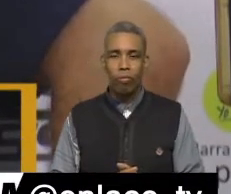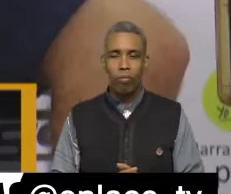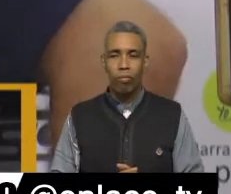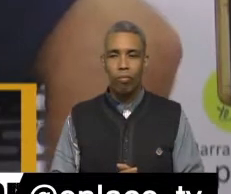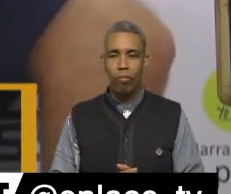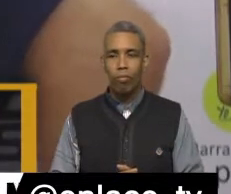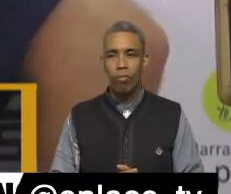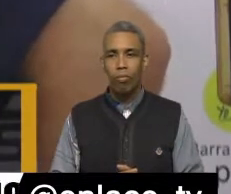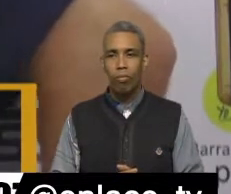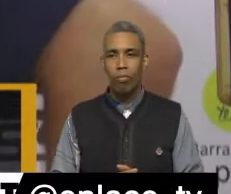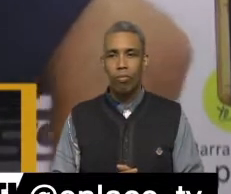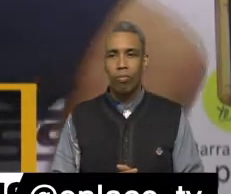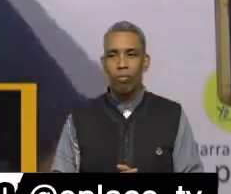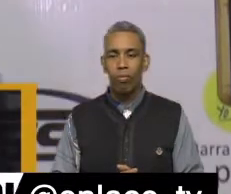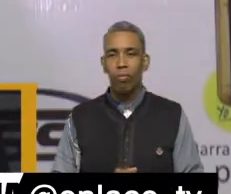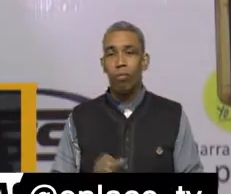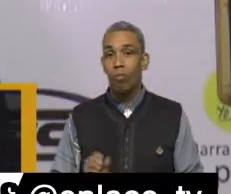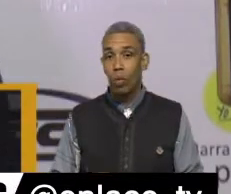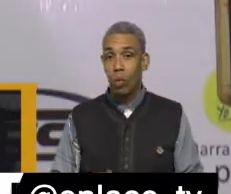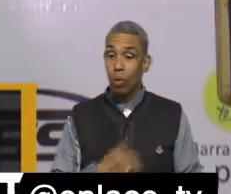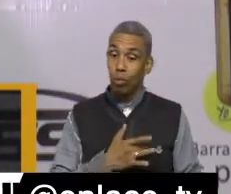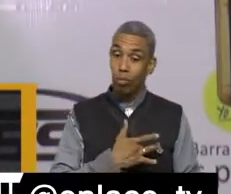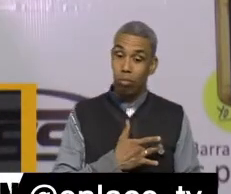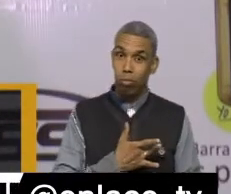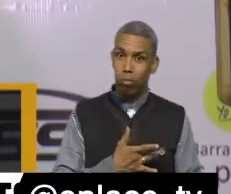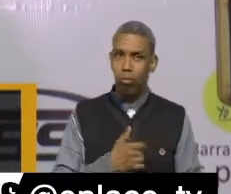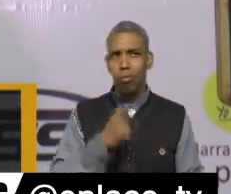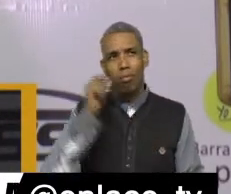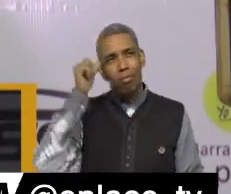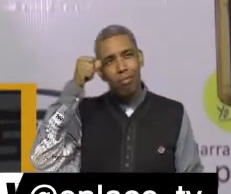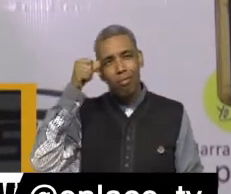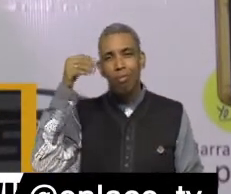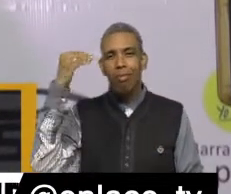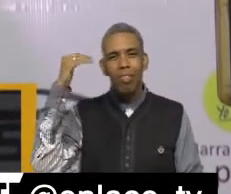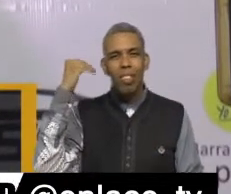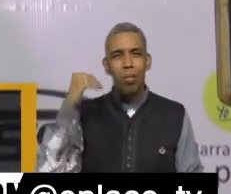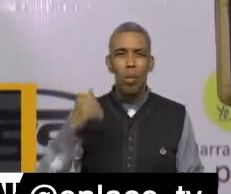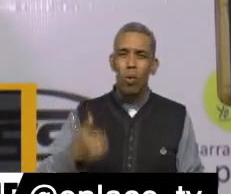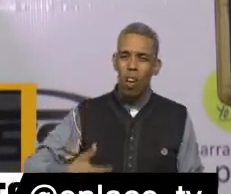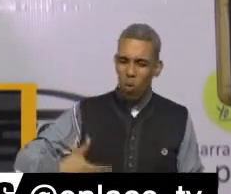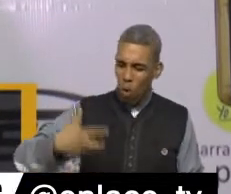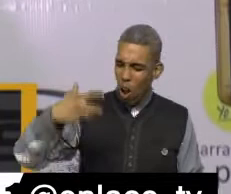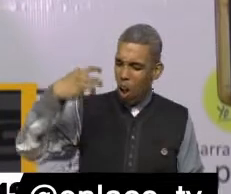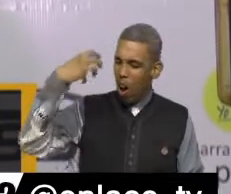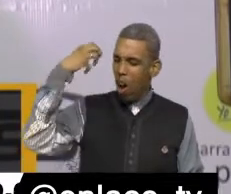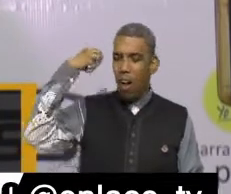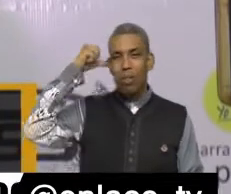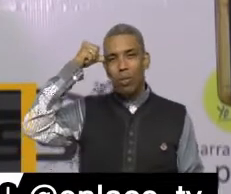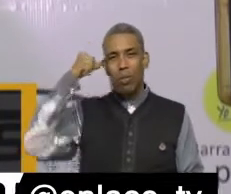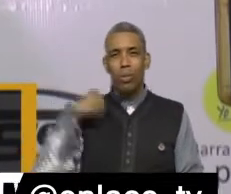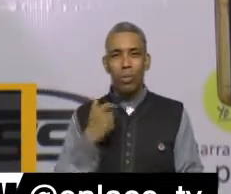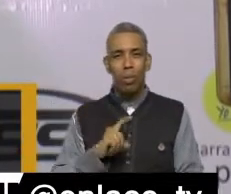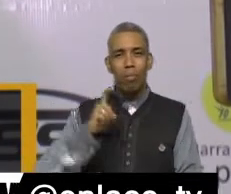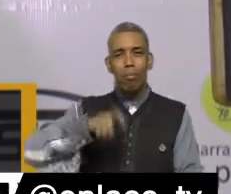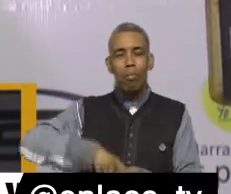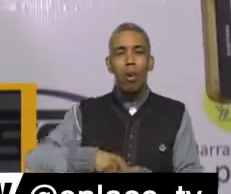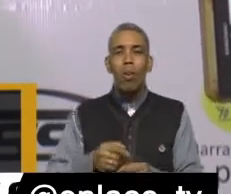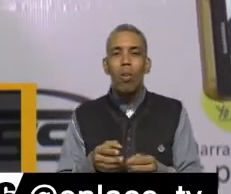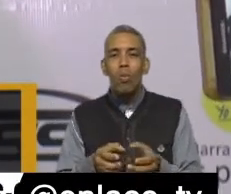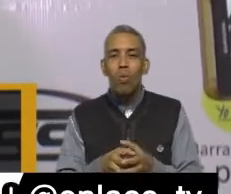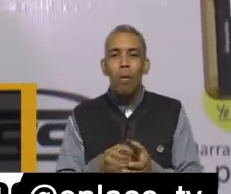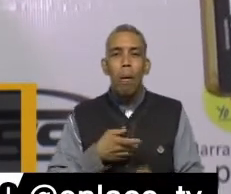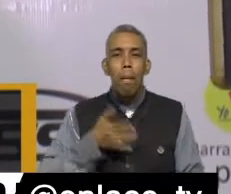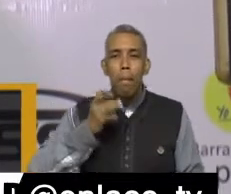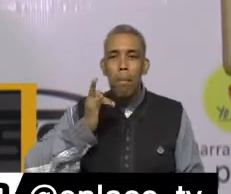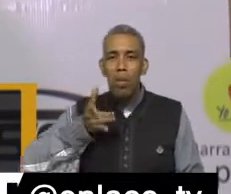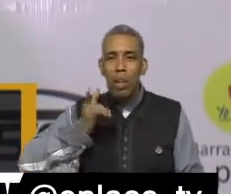También un poco de sentimientos encontrados después de volver a Colombia luego de un largo tiempo, de la época